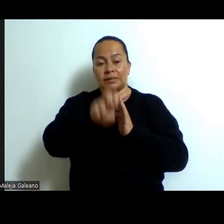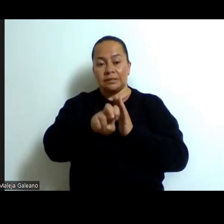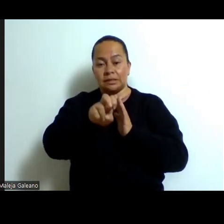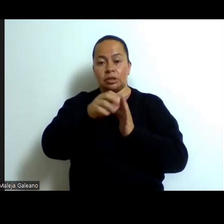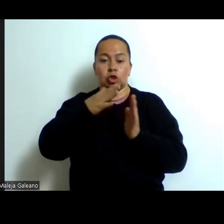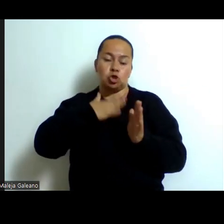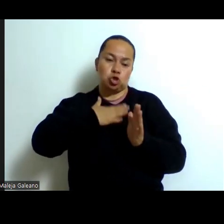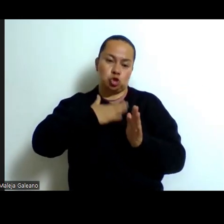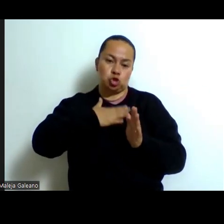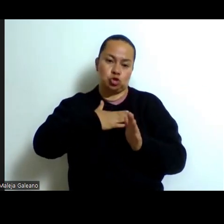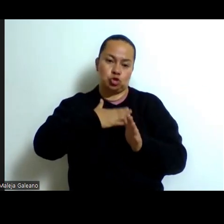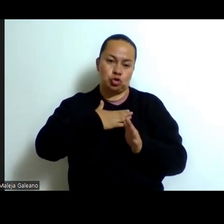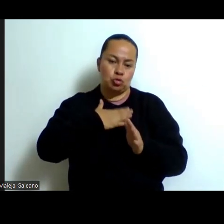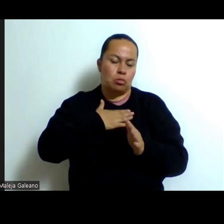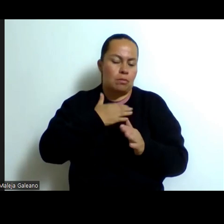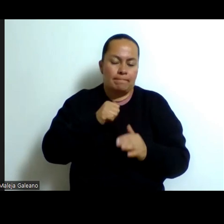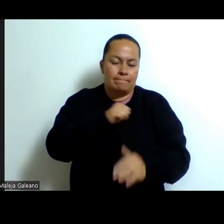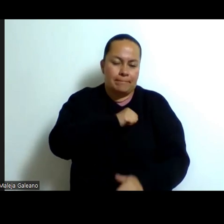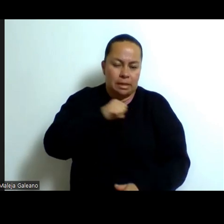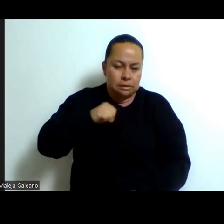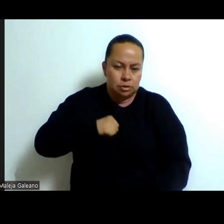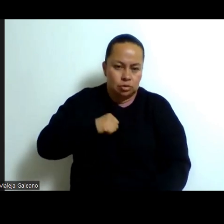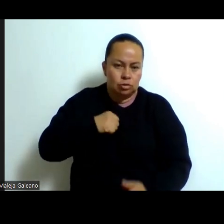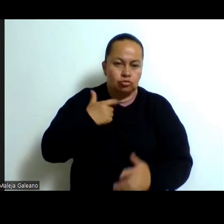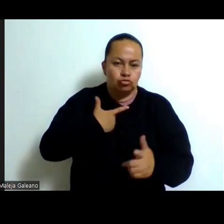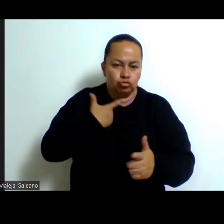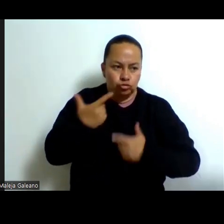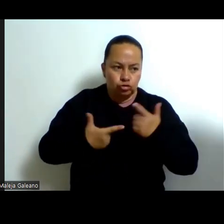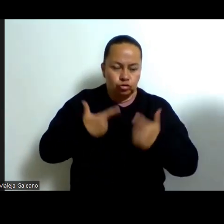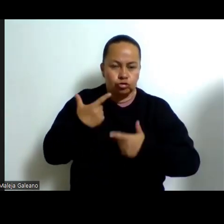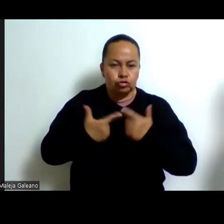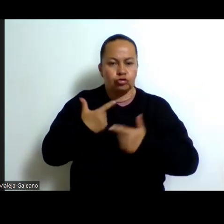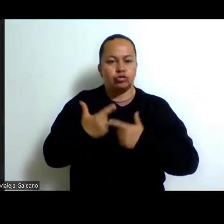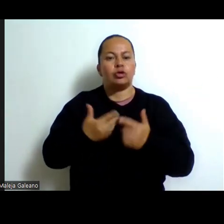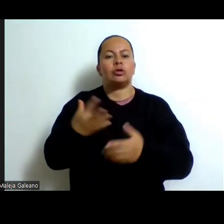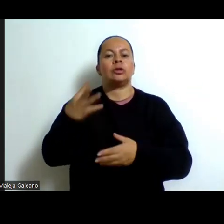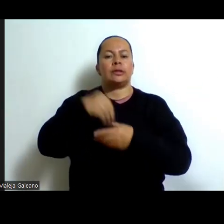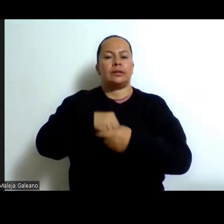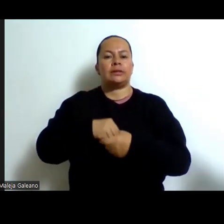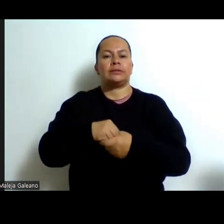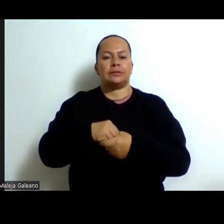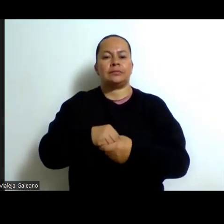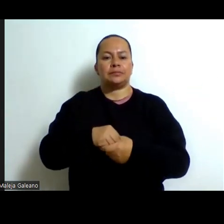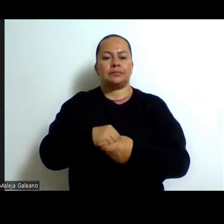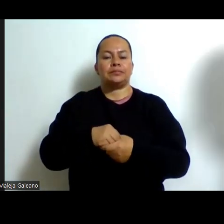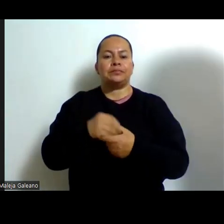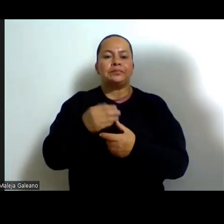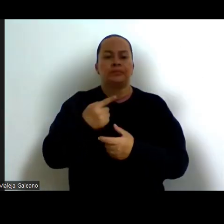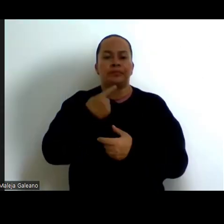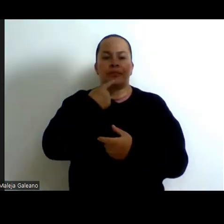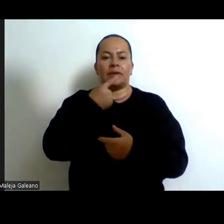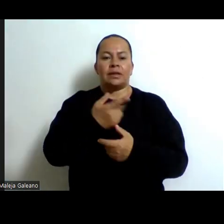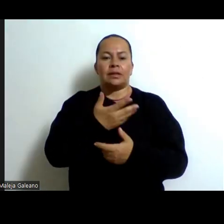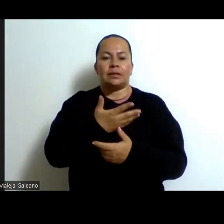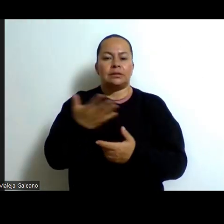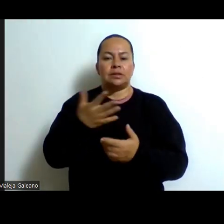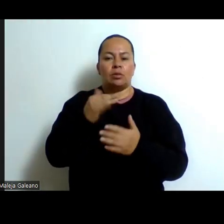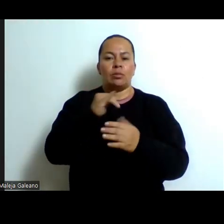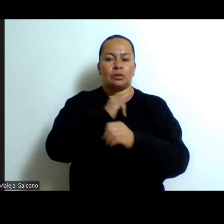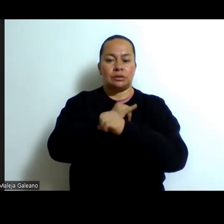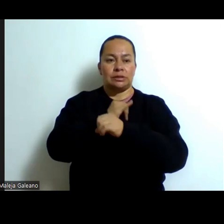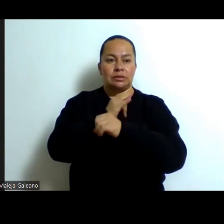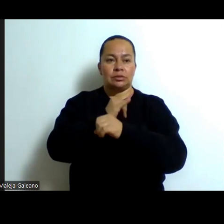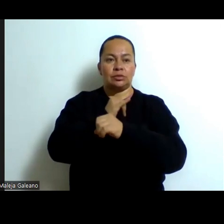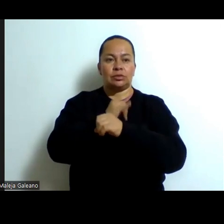lo menos en lo personal le alcancé a lograr dentro de eh la institución o la